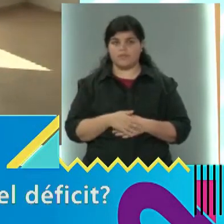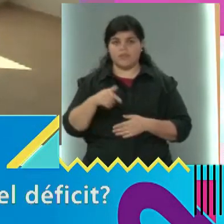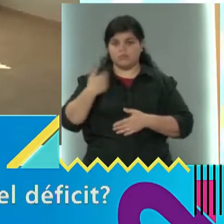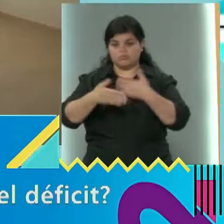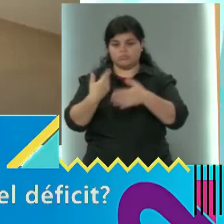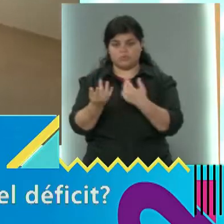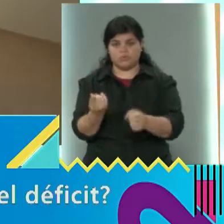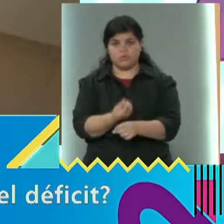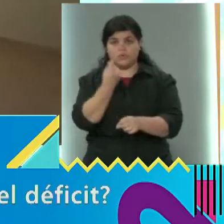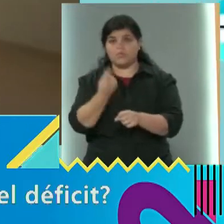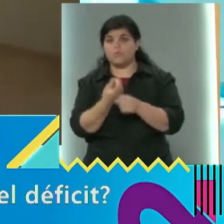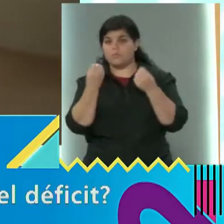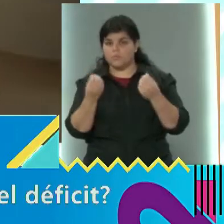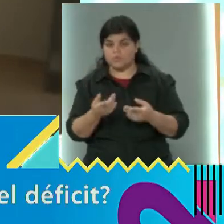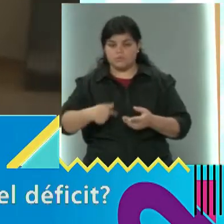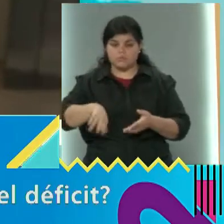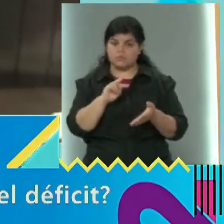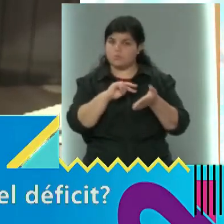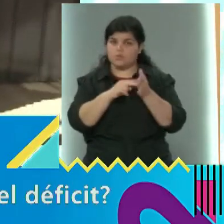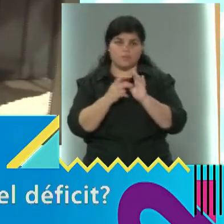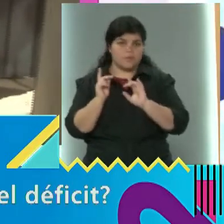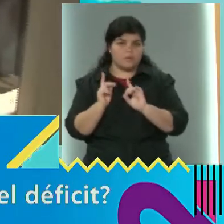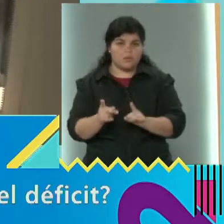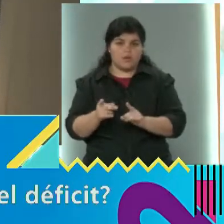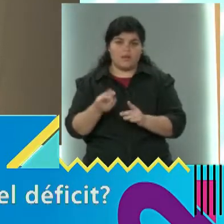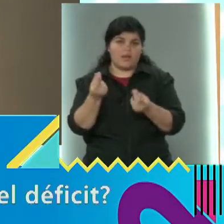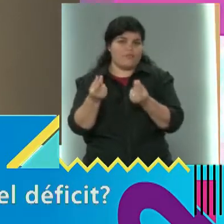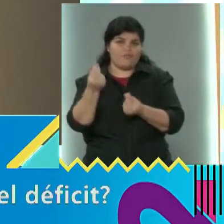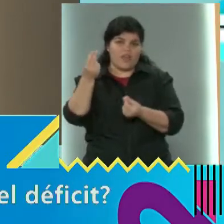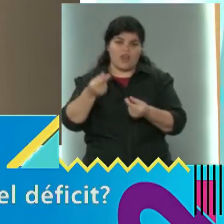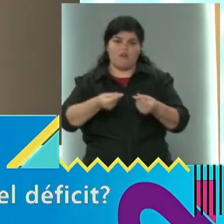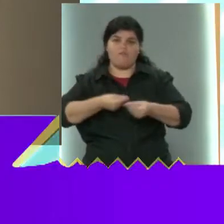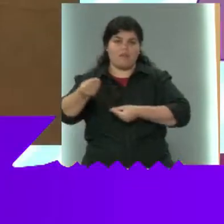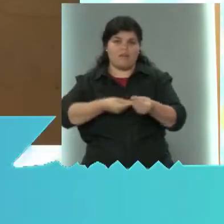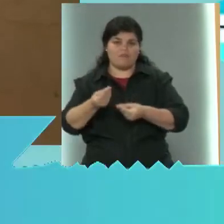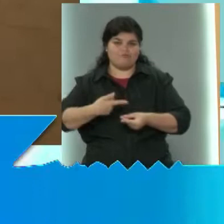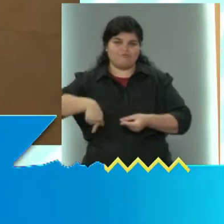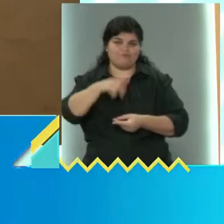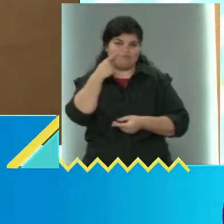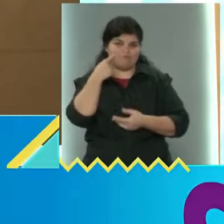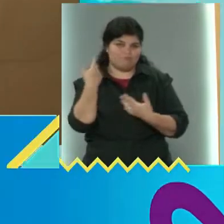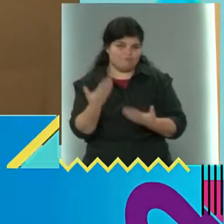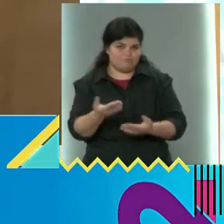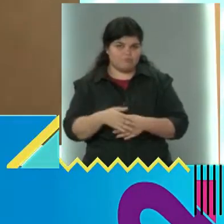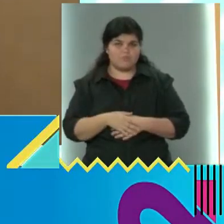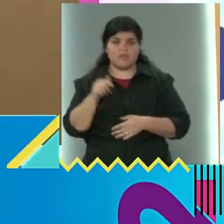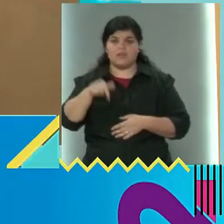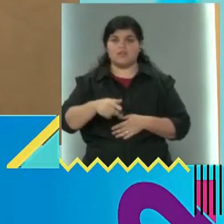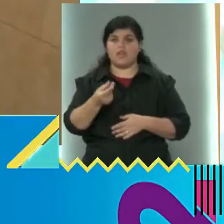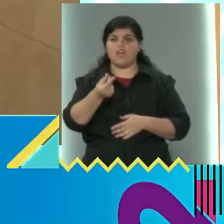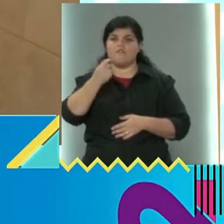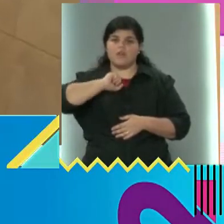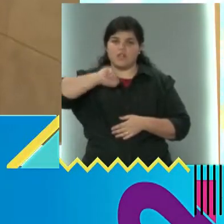porque seguimos teniendo los problemas financieros que todos conocemos. Es imposible con estas tasas y con esta